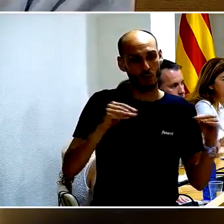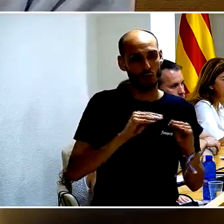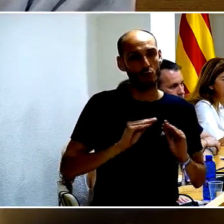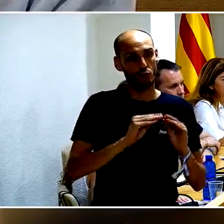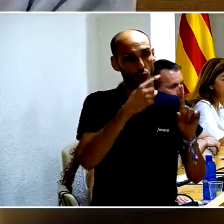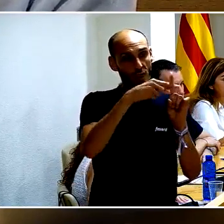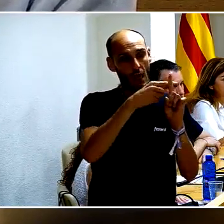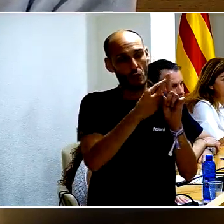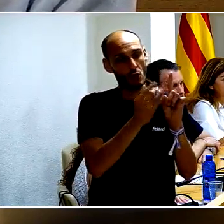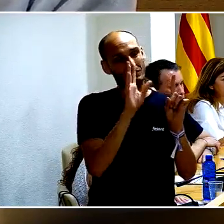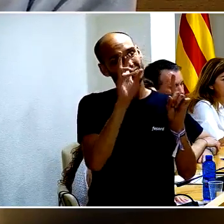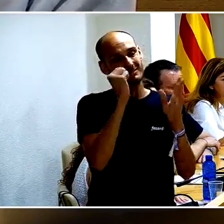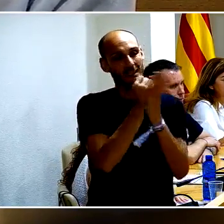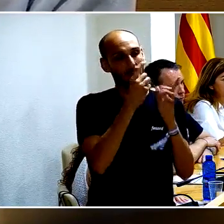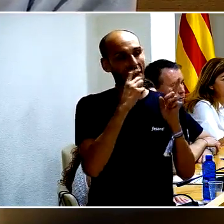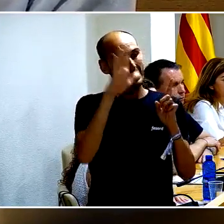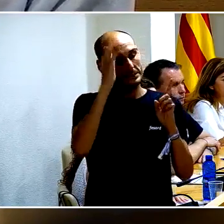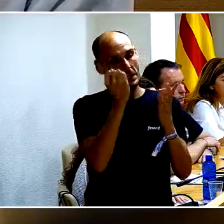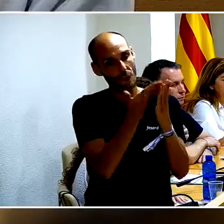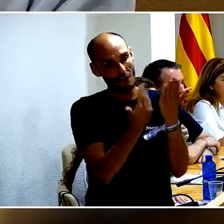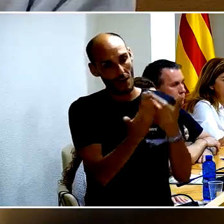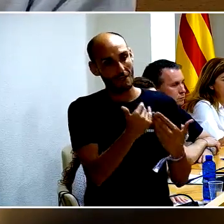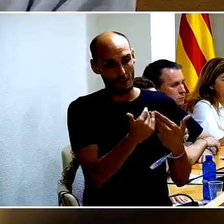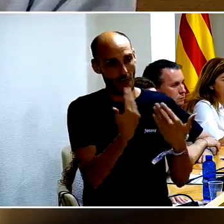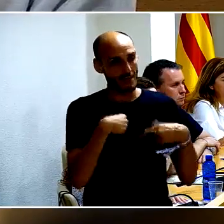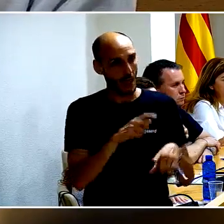cruz. Pero eso no ha quedado ahí.